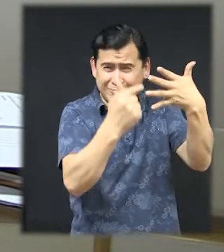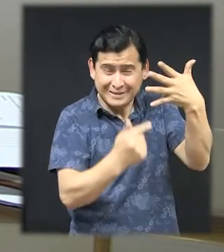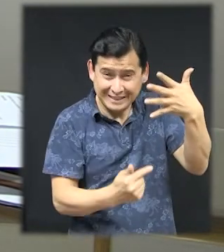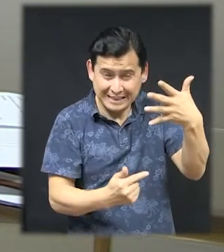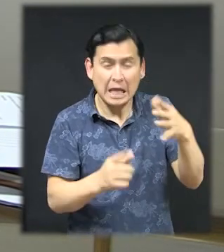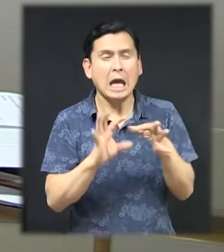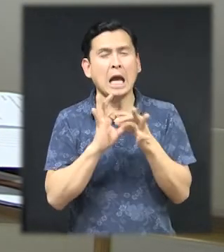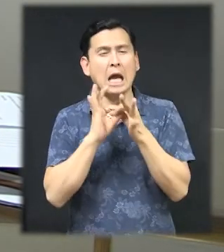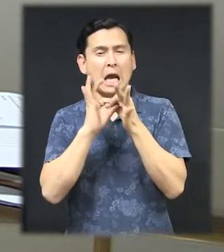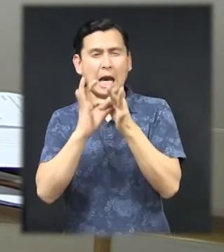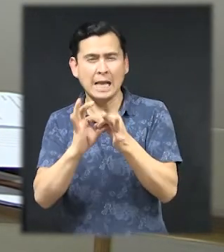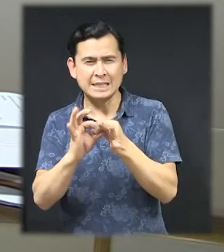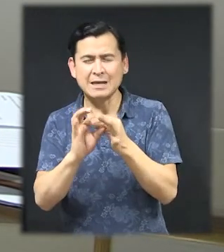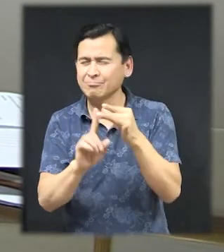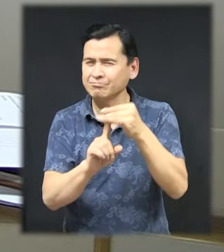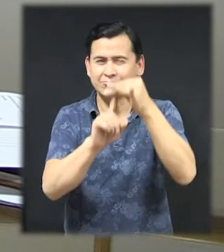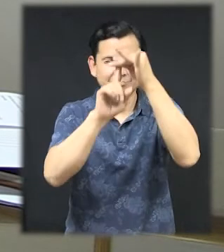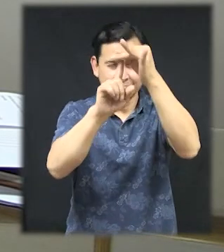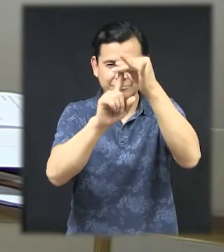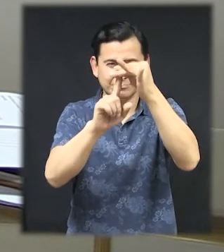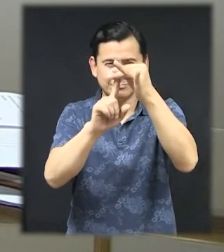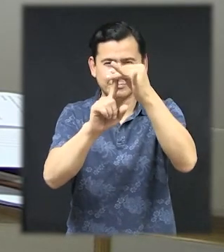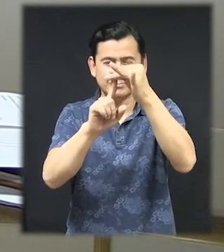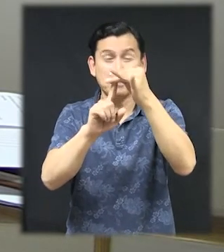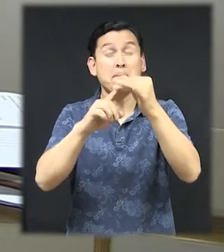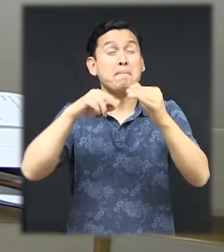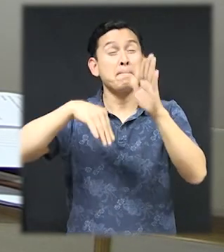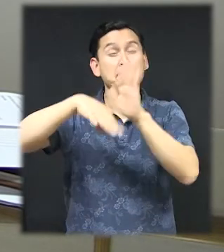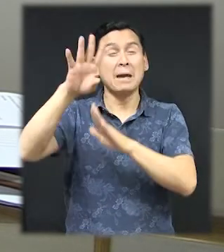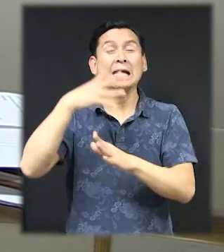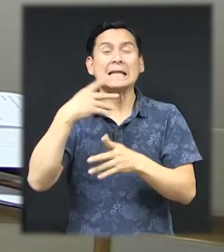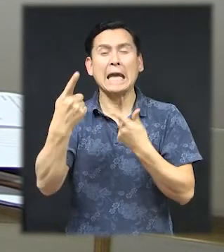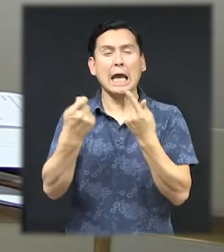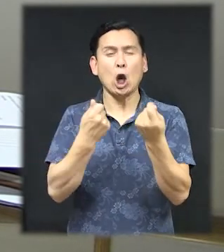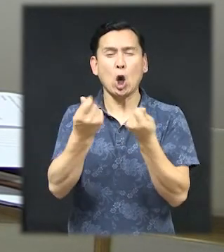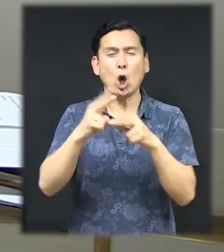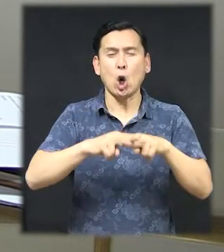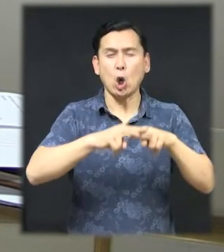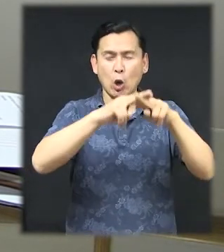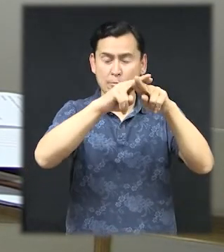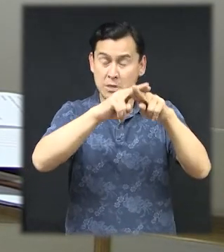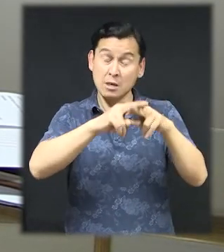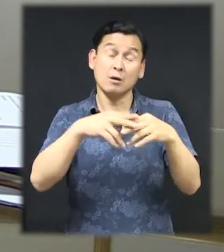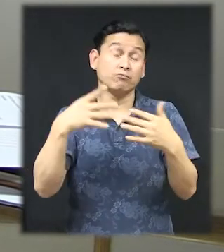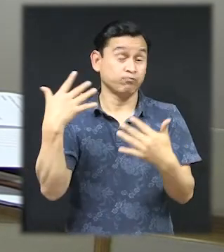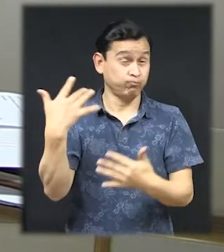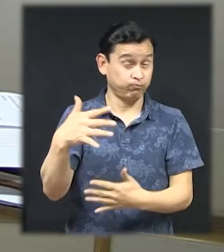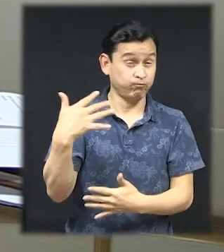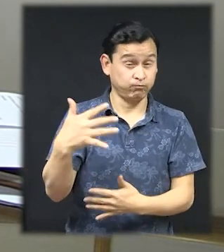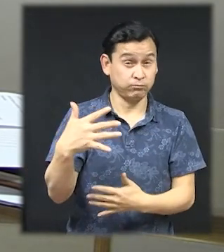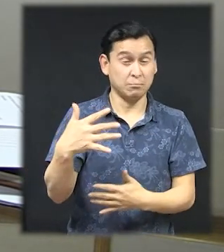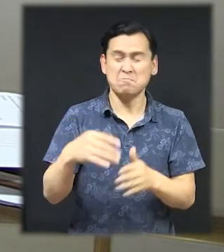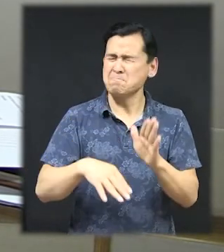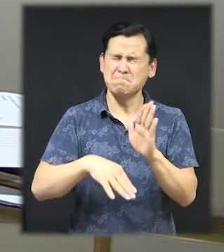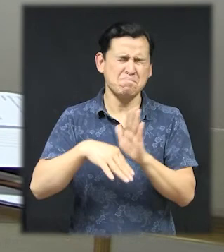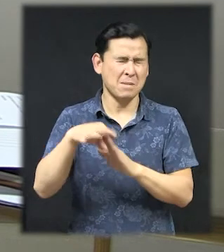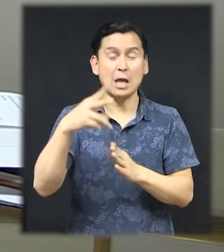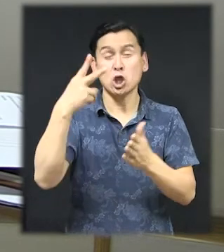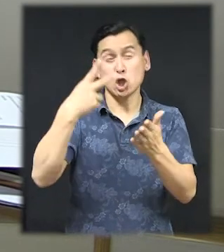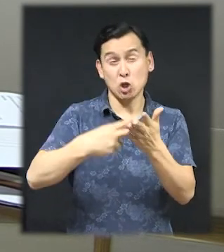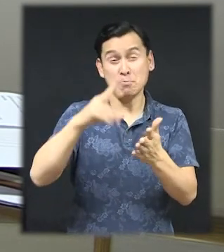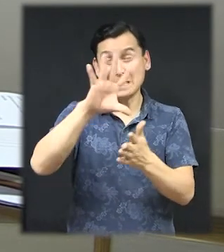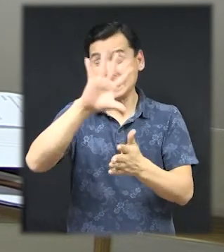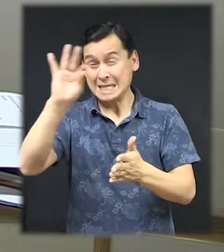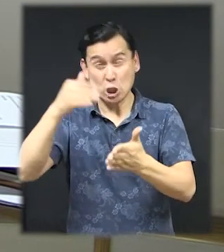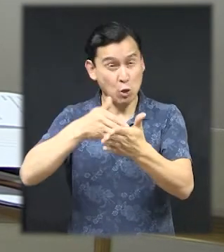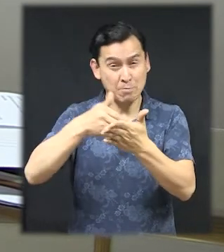definitiva estos últimos son los que han permitido que seamos capaces de responder y que nos van a permitir